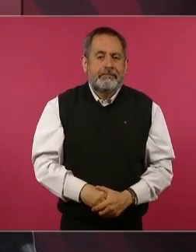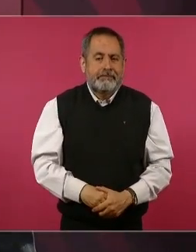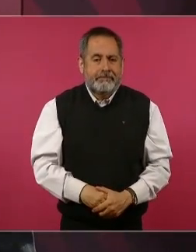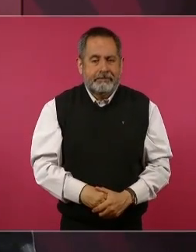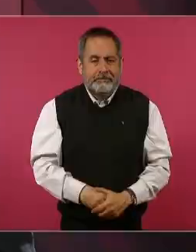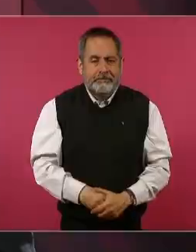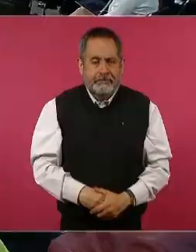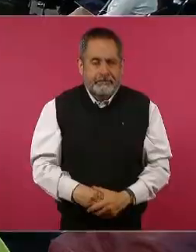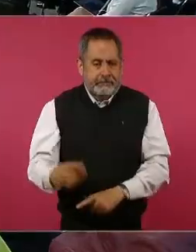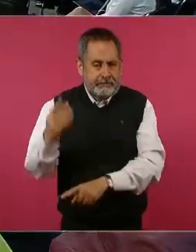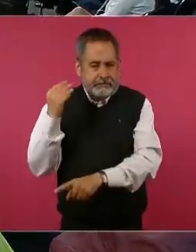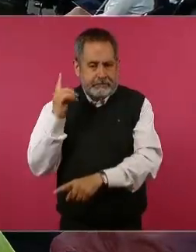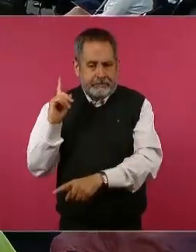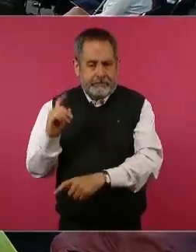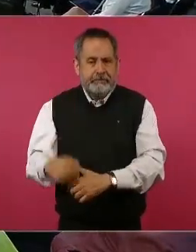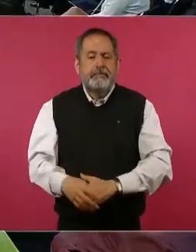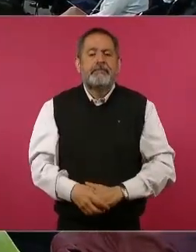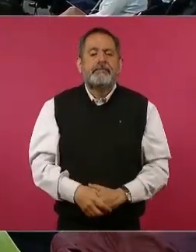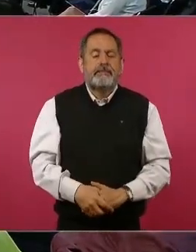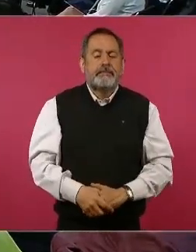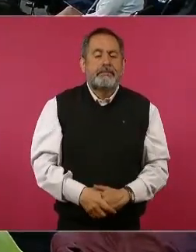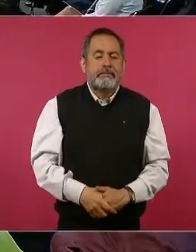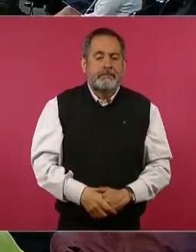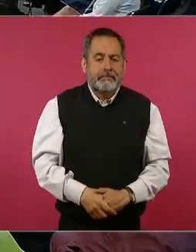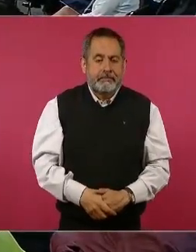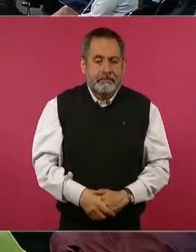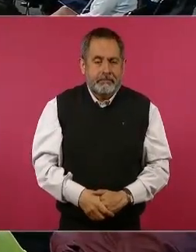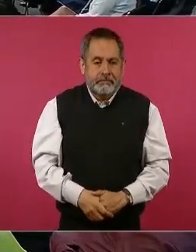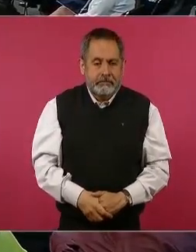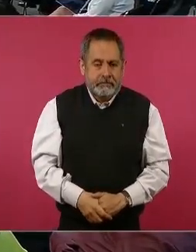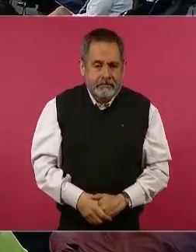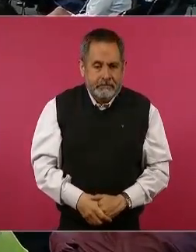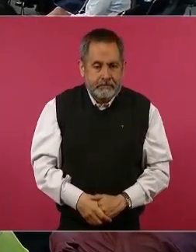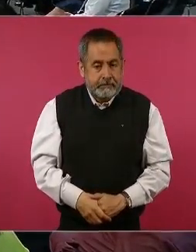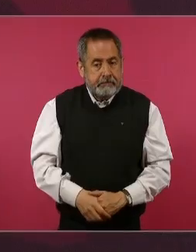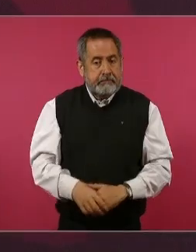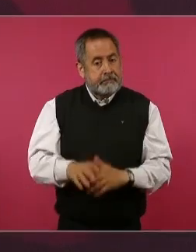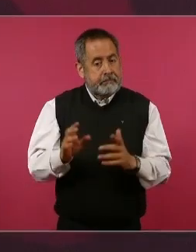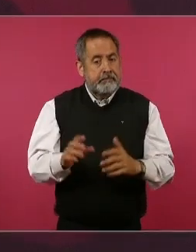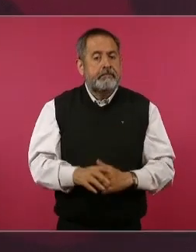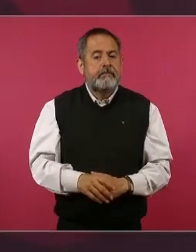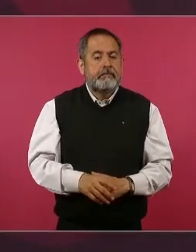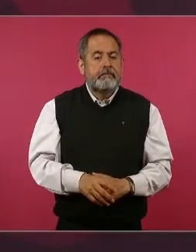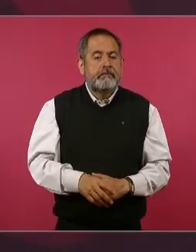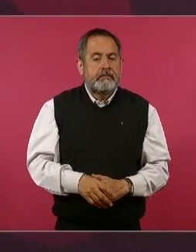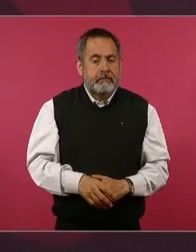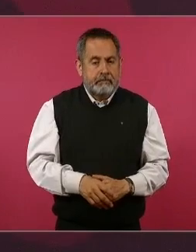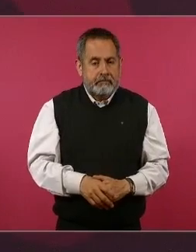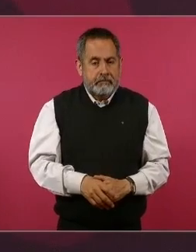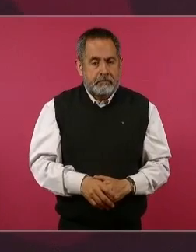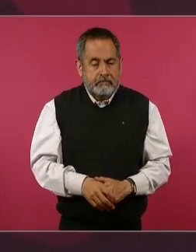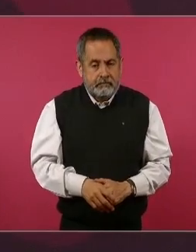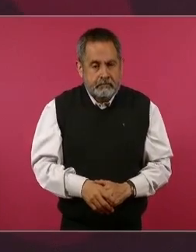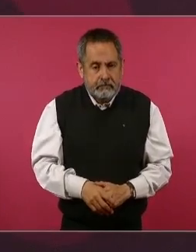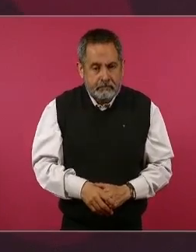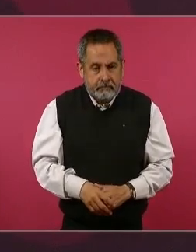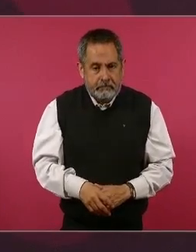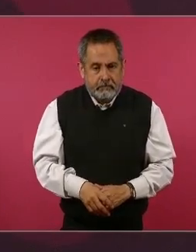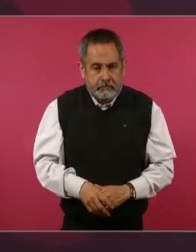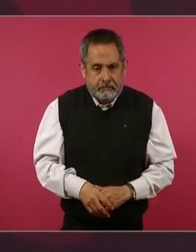Si no están dispuestos a modificar. Ah, porque la gente se hace